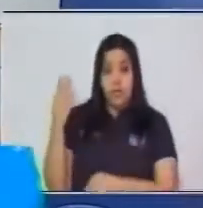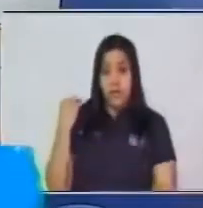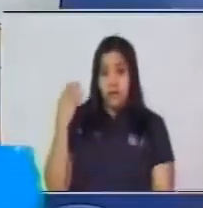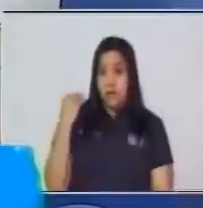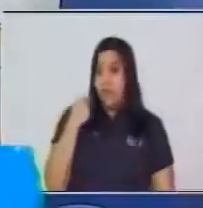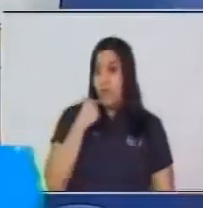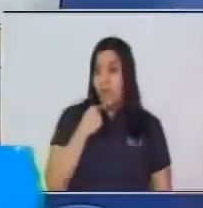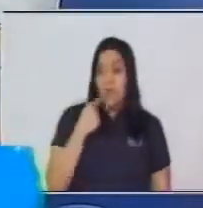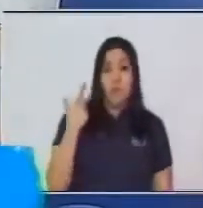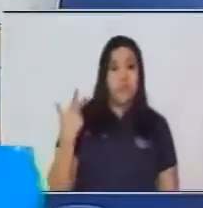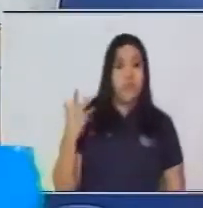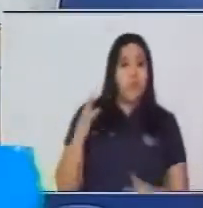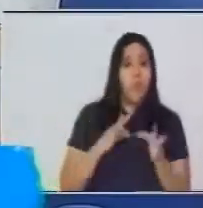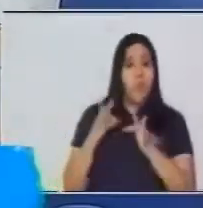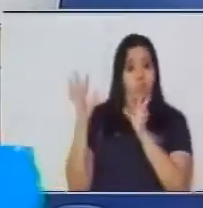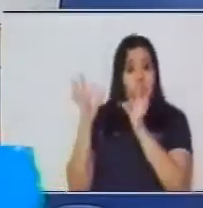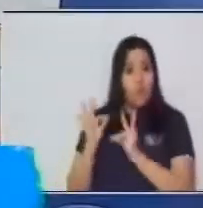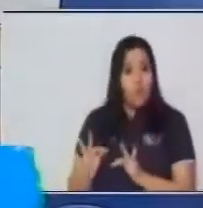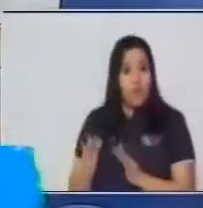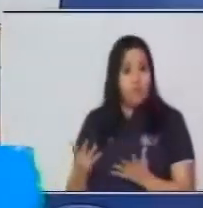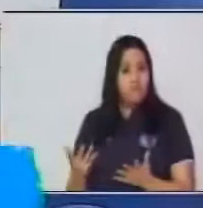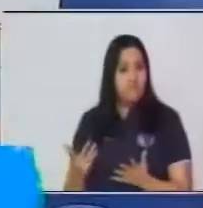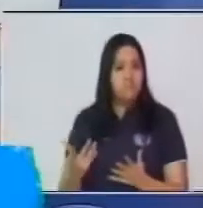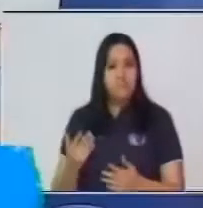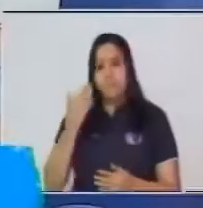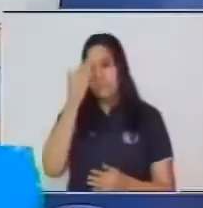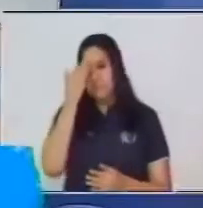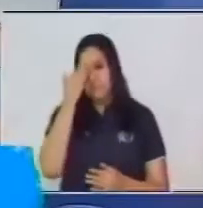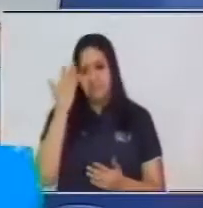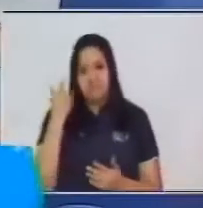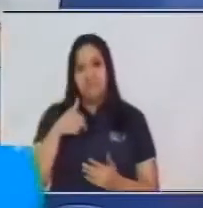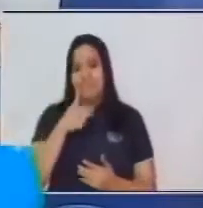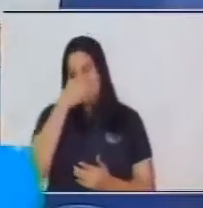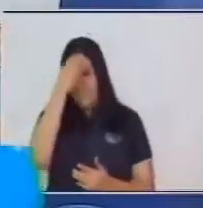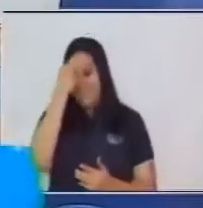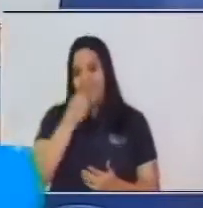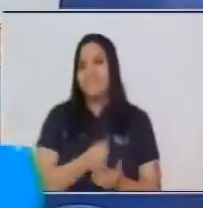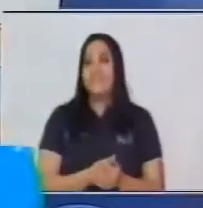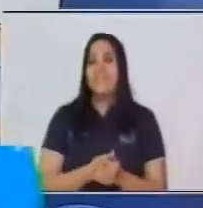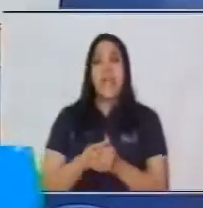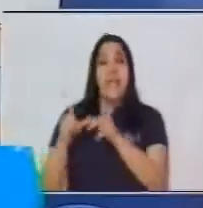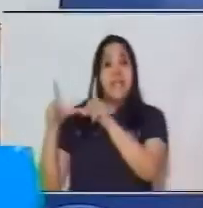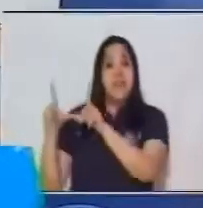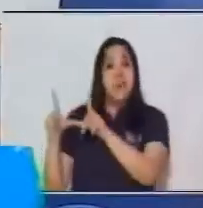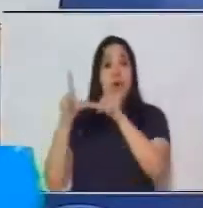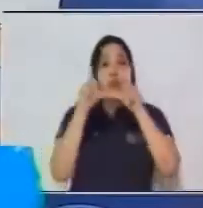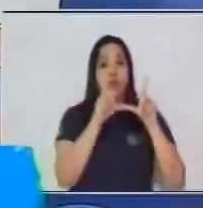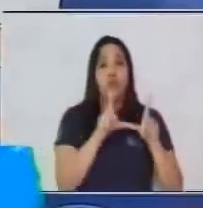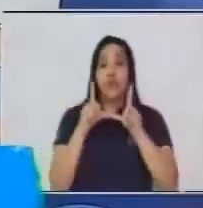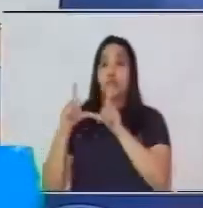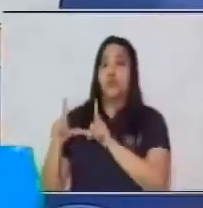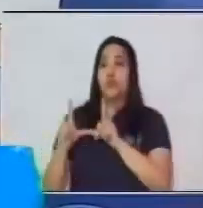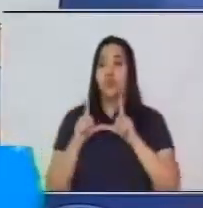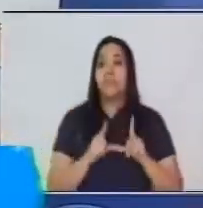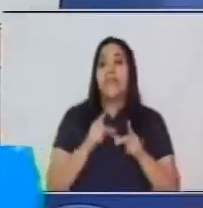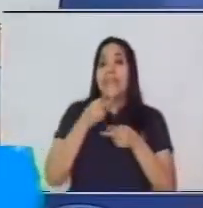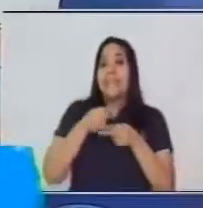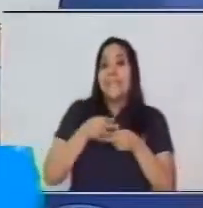qué forman? Si no, no hay problema. Acá lo vamos a aprender. Estos cuadros se llaman viñetas.